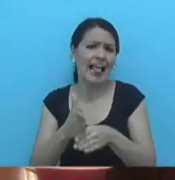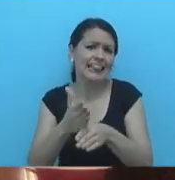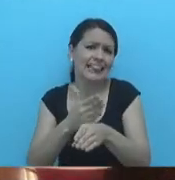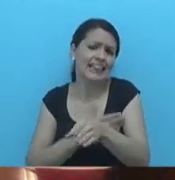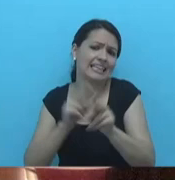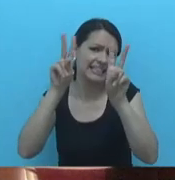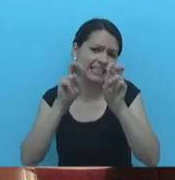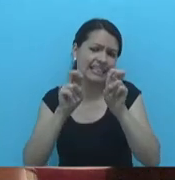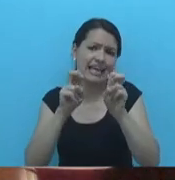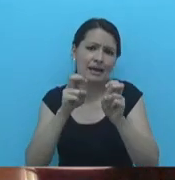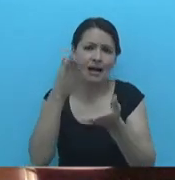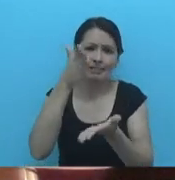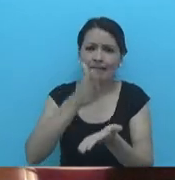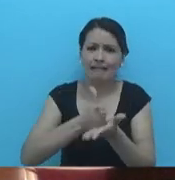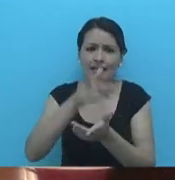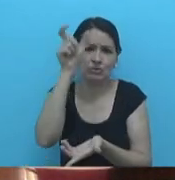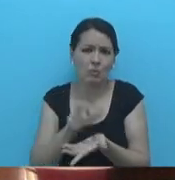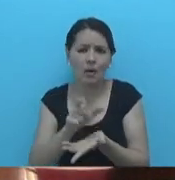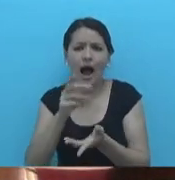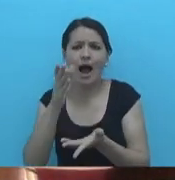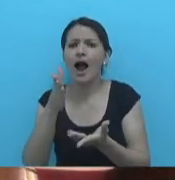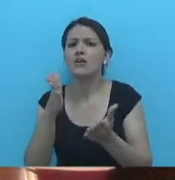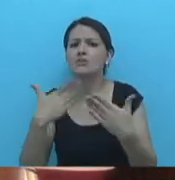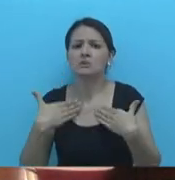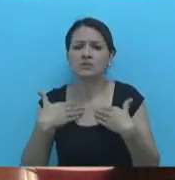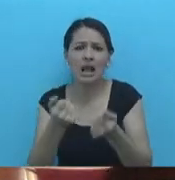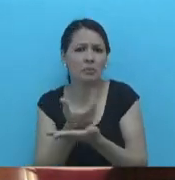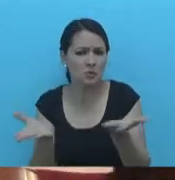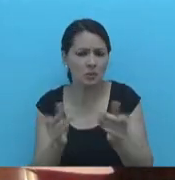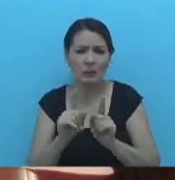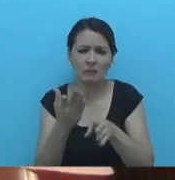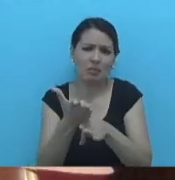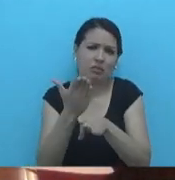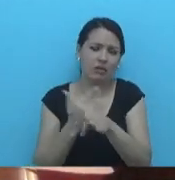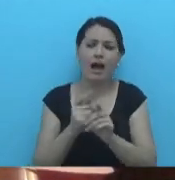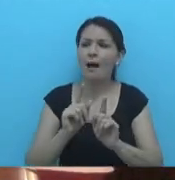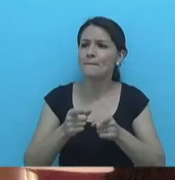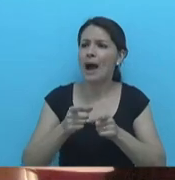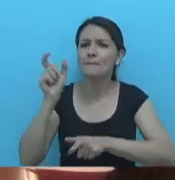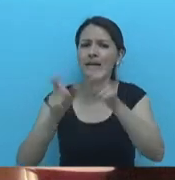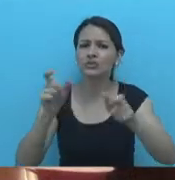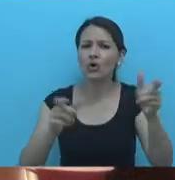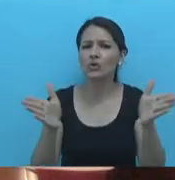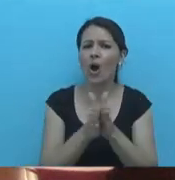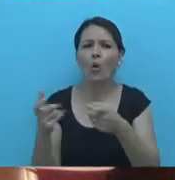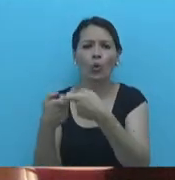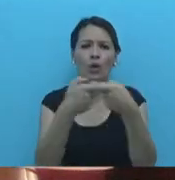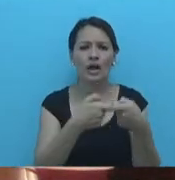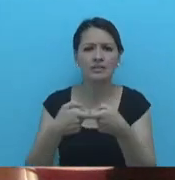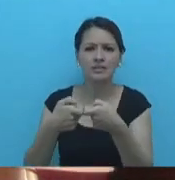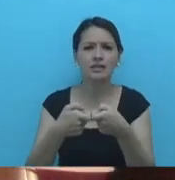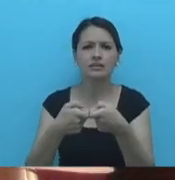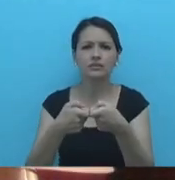pública y en materia de derechos humanos. Pero además, nosotros creemos que con la gente y con las organizaciones sociales se